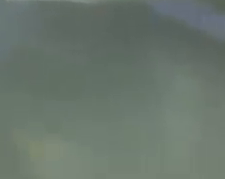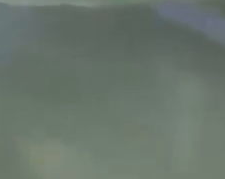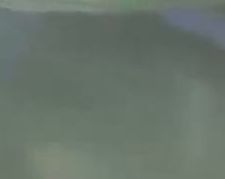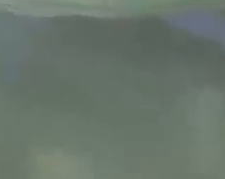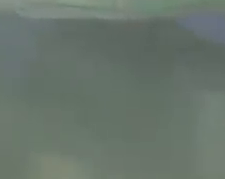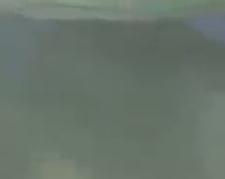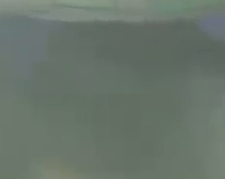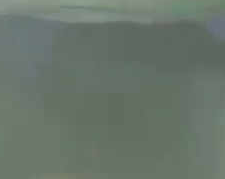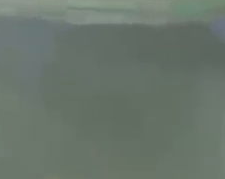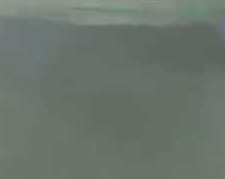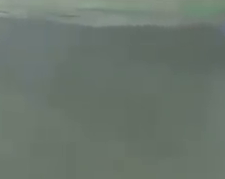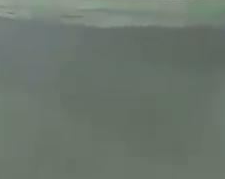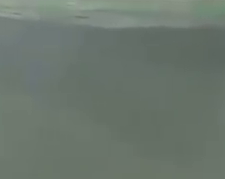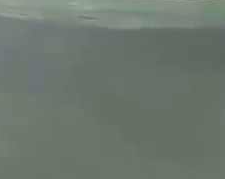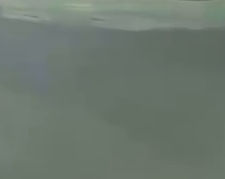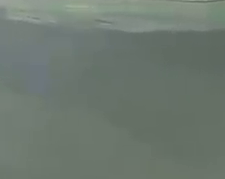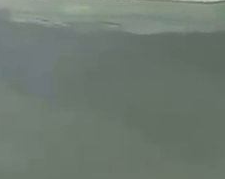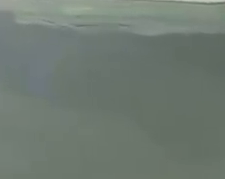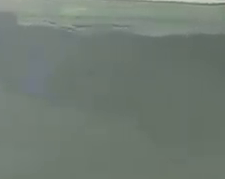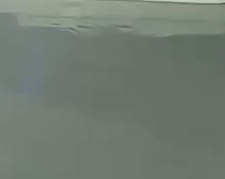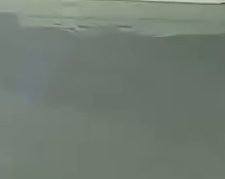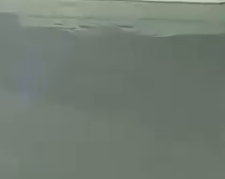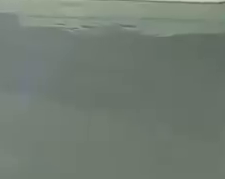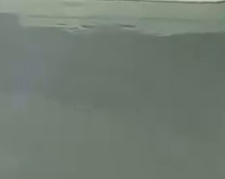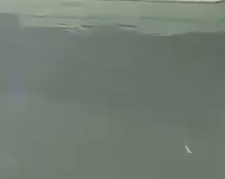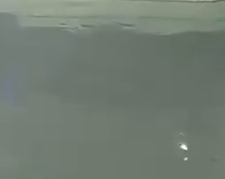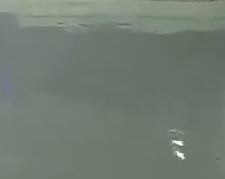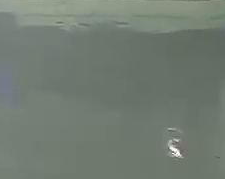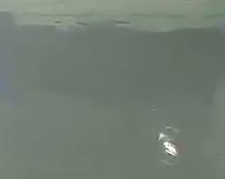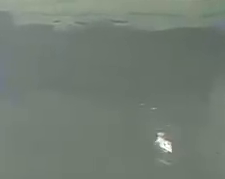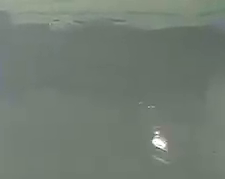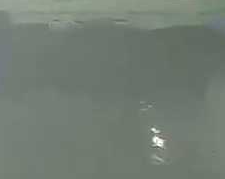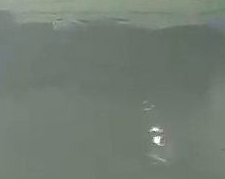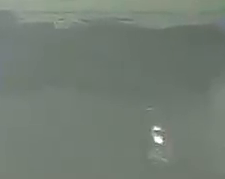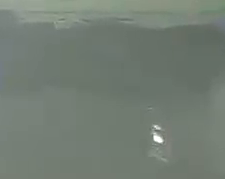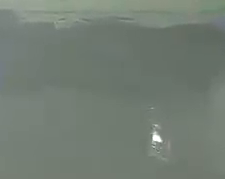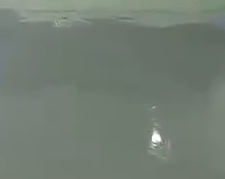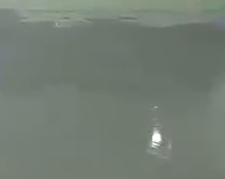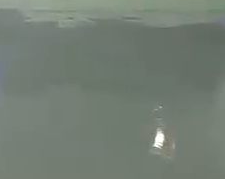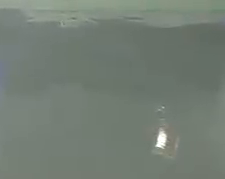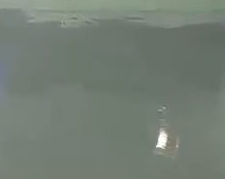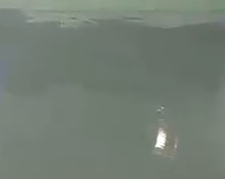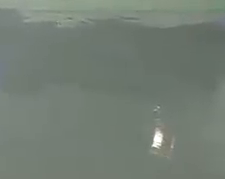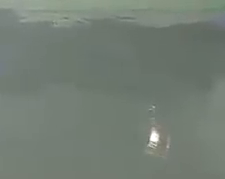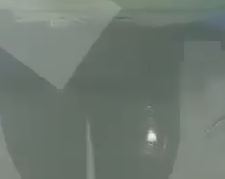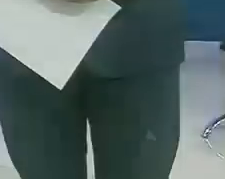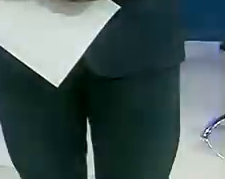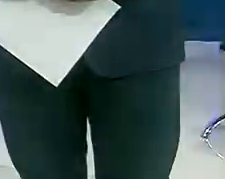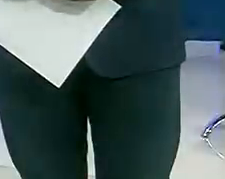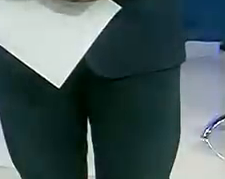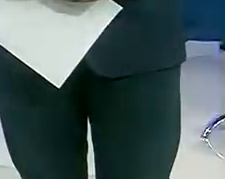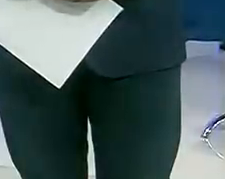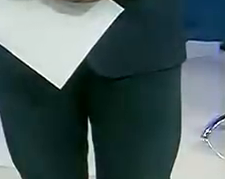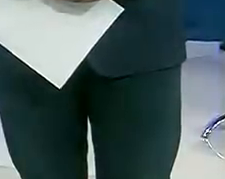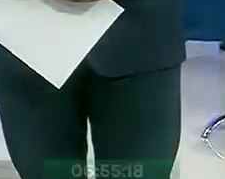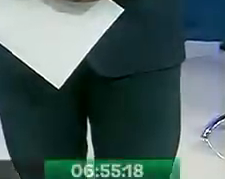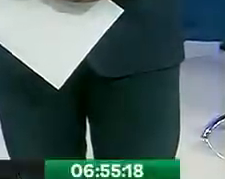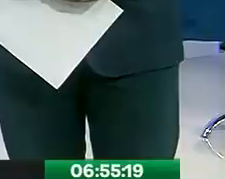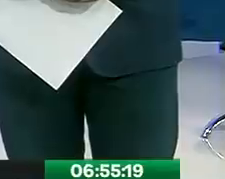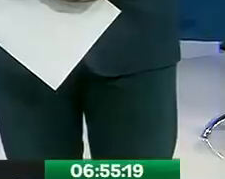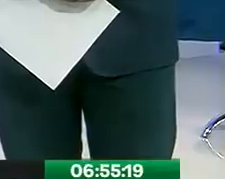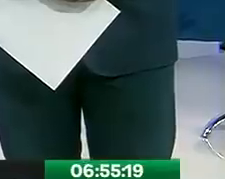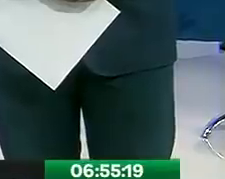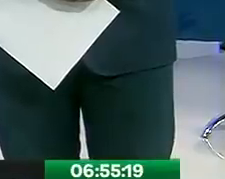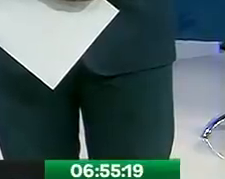es televidentes de todo el ecuador qué gusto saludarlos buenos días bienvenidos a esta la primera iniciando es informativo la noticia correspondiente